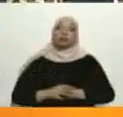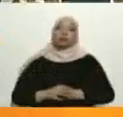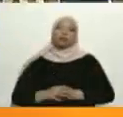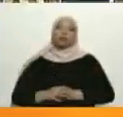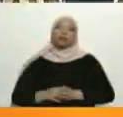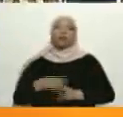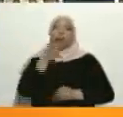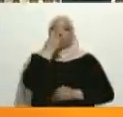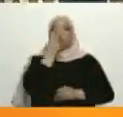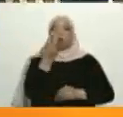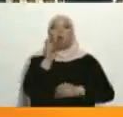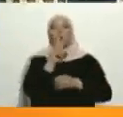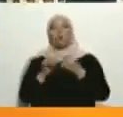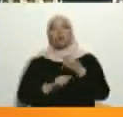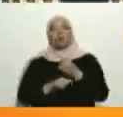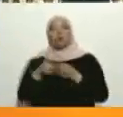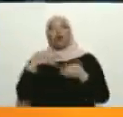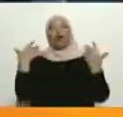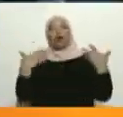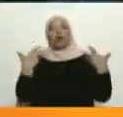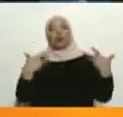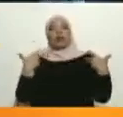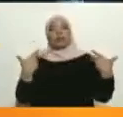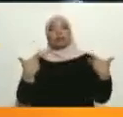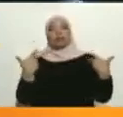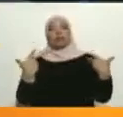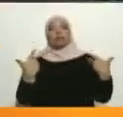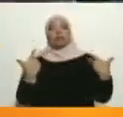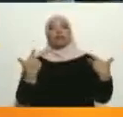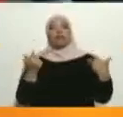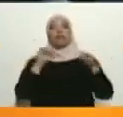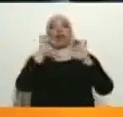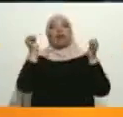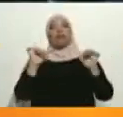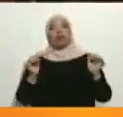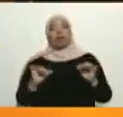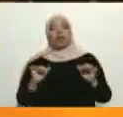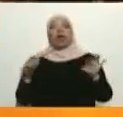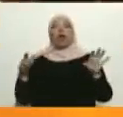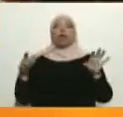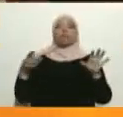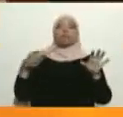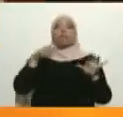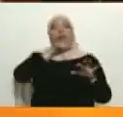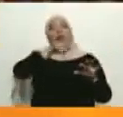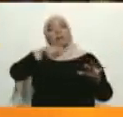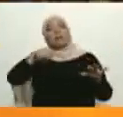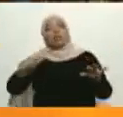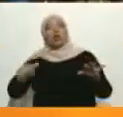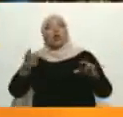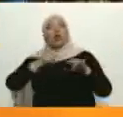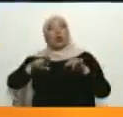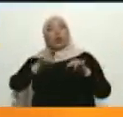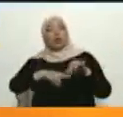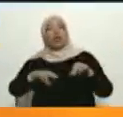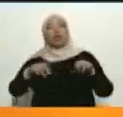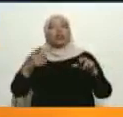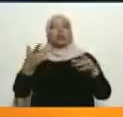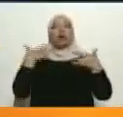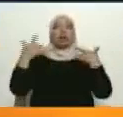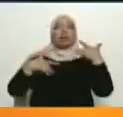aquí Hugo fue alegría armonía Felicidades nuestro pueblo de la